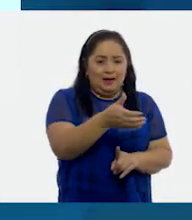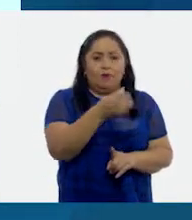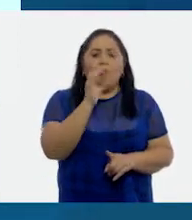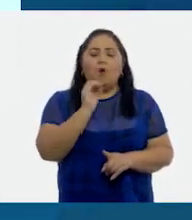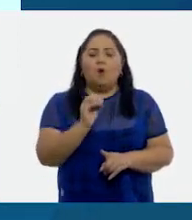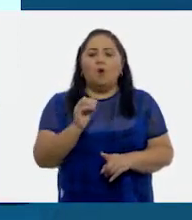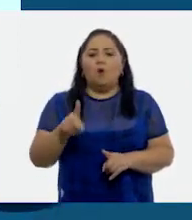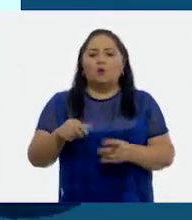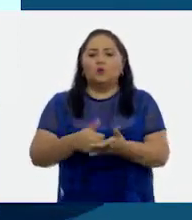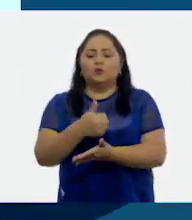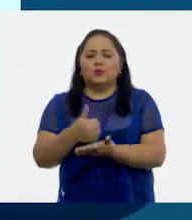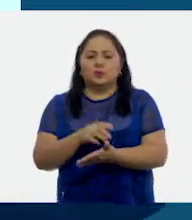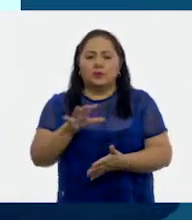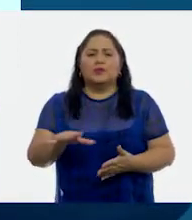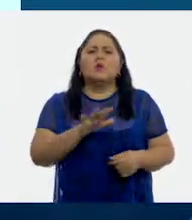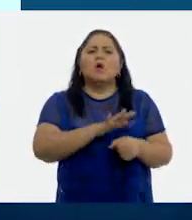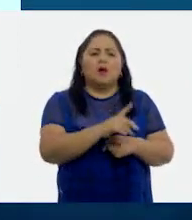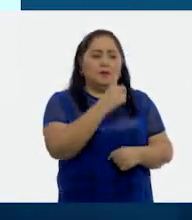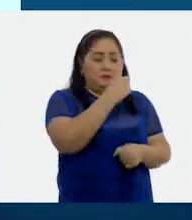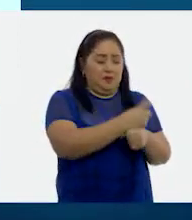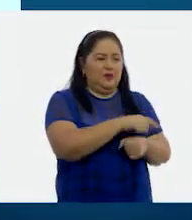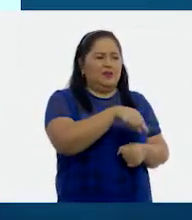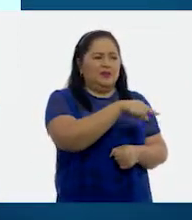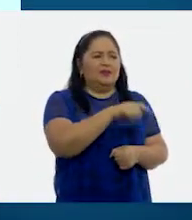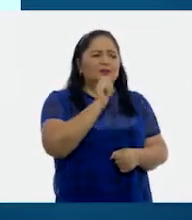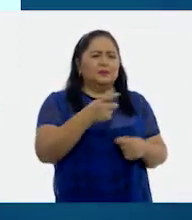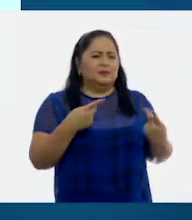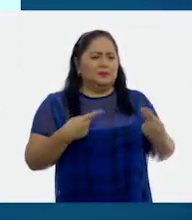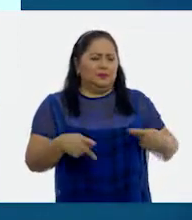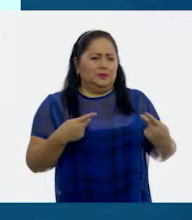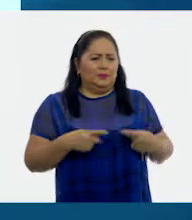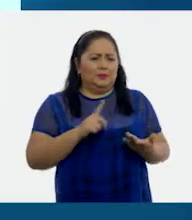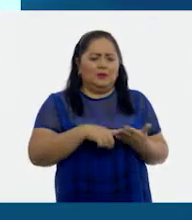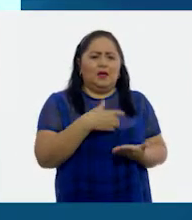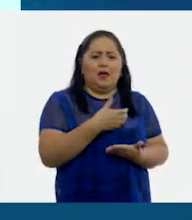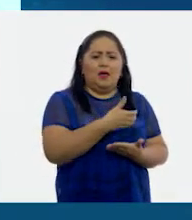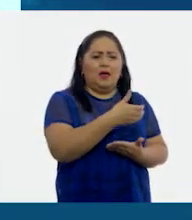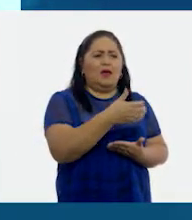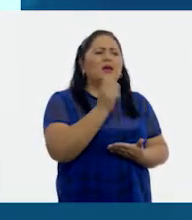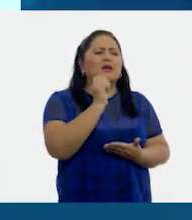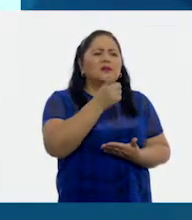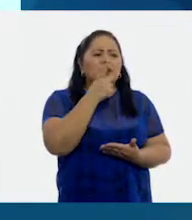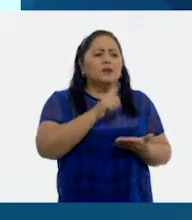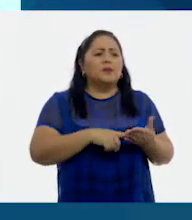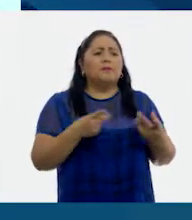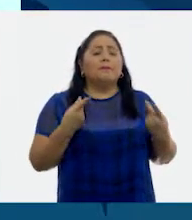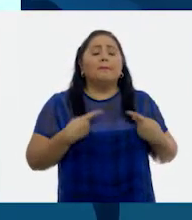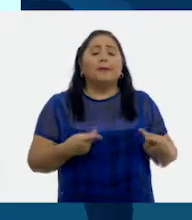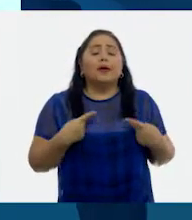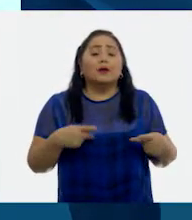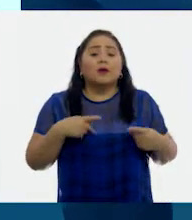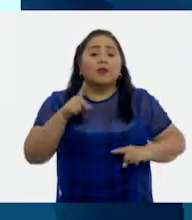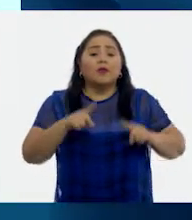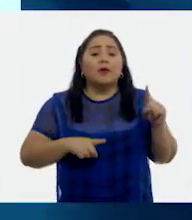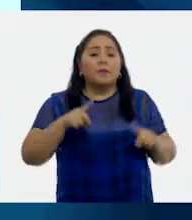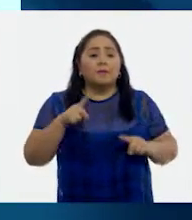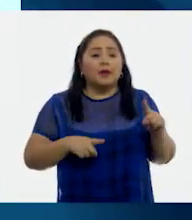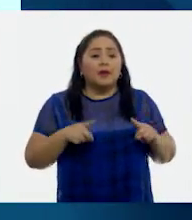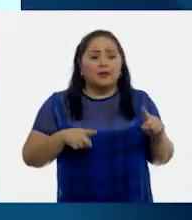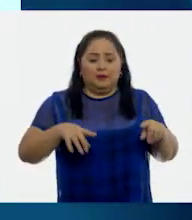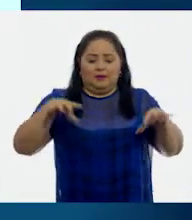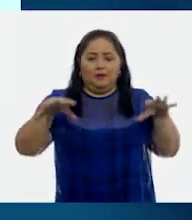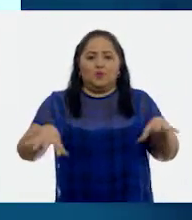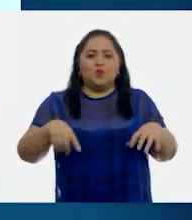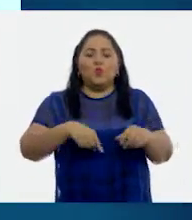urbana. Uno es el criterio poblacional, que se refiere a la cantidad de personas que habitan en